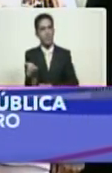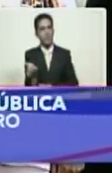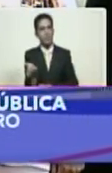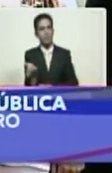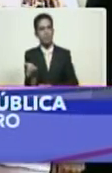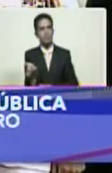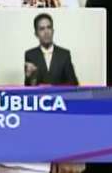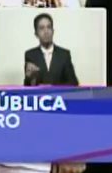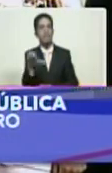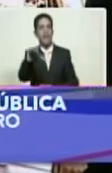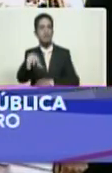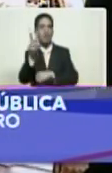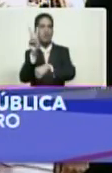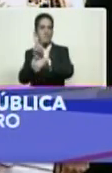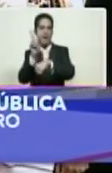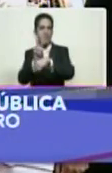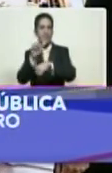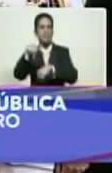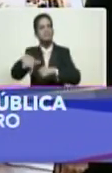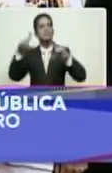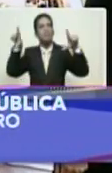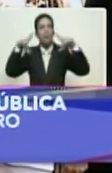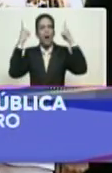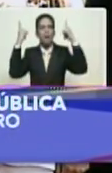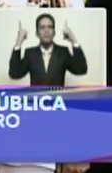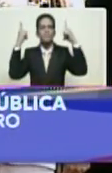del estado Vargas, de aquí de La Guaira,